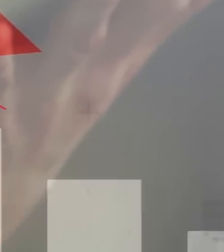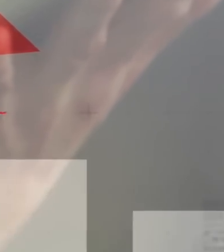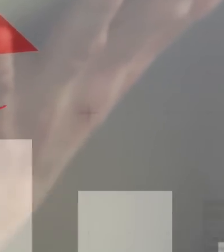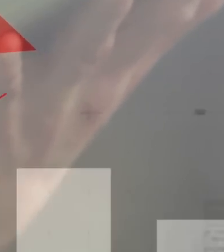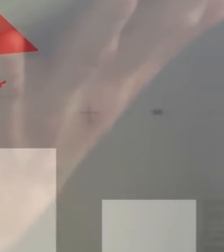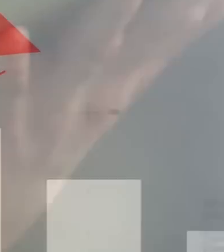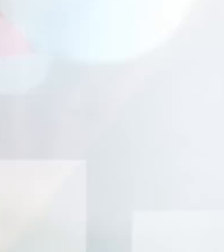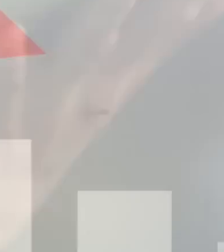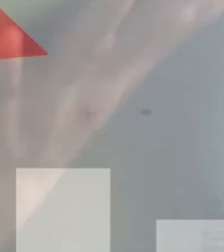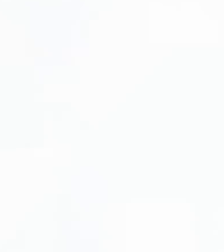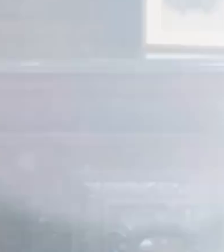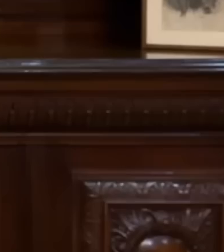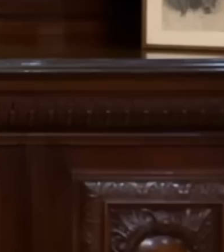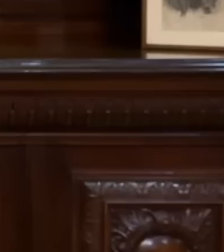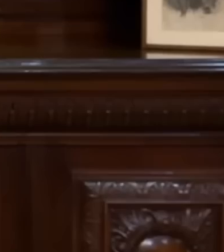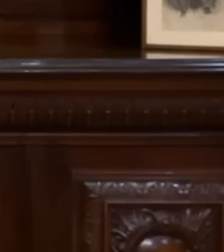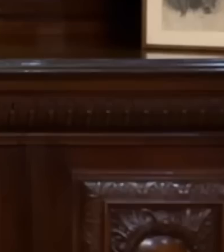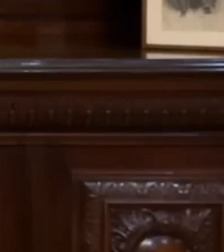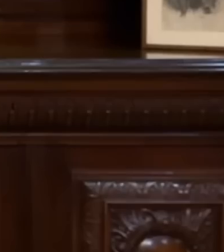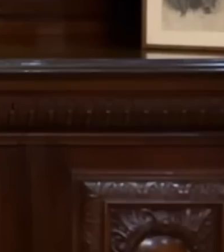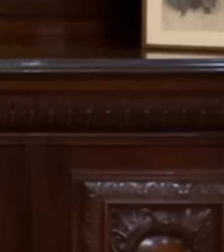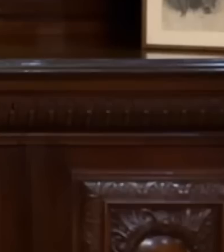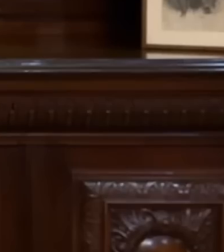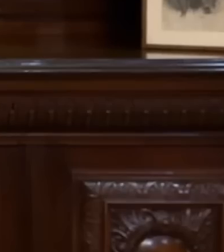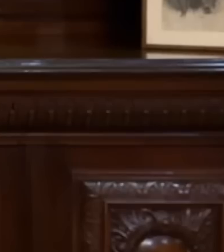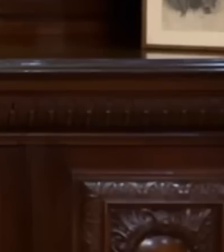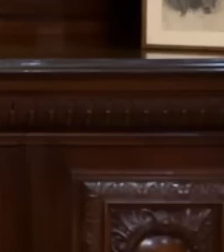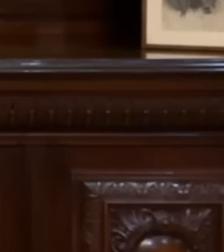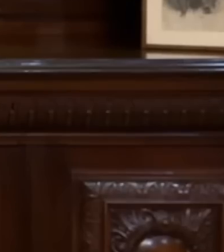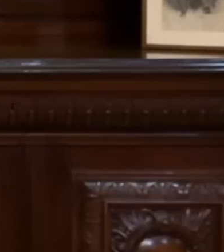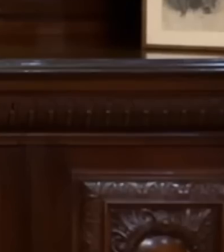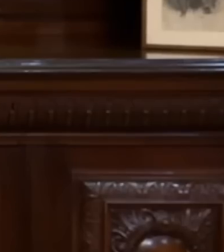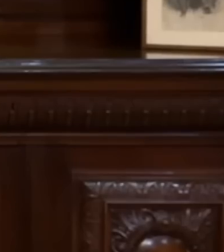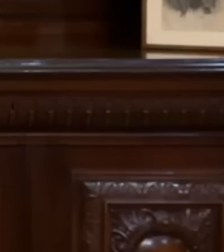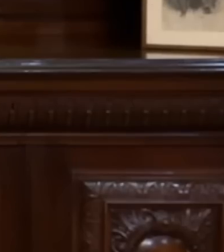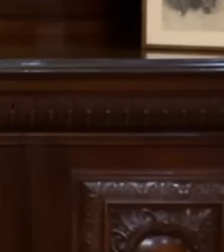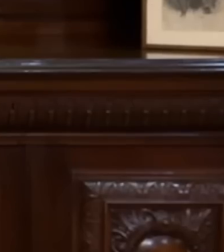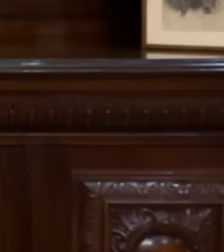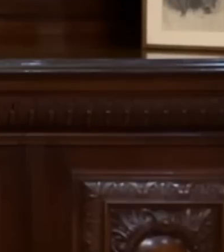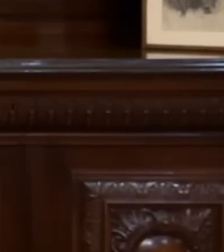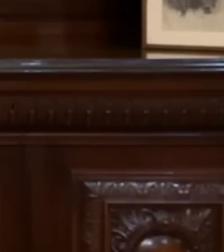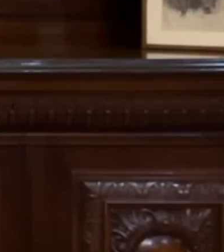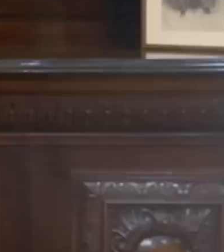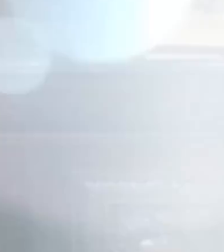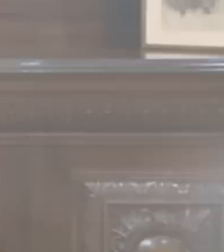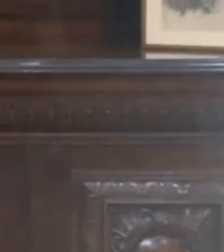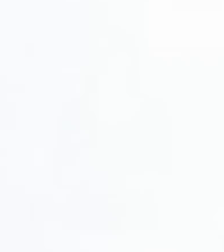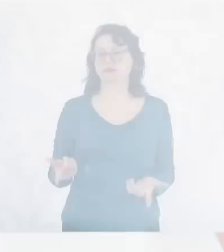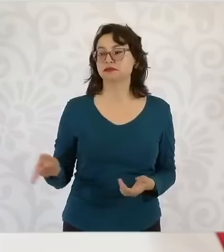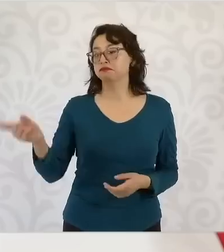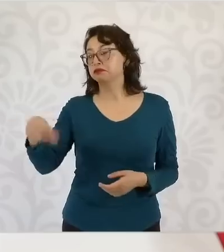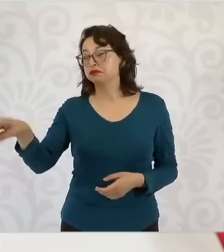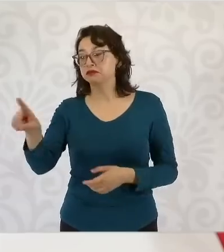2025. Pero hoy se dieron los datos oficiales, cerrándoles la boca con números reales. Edgar Amador